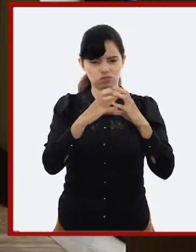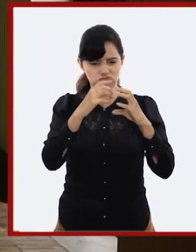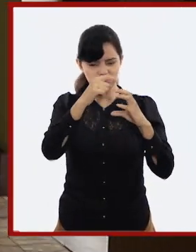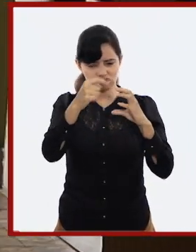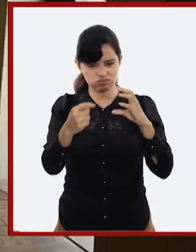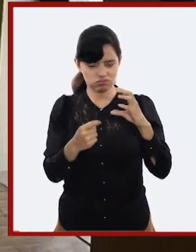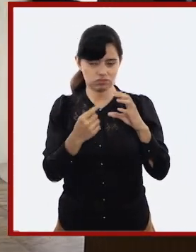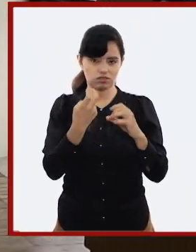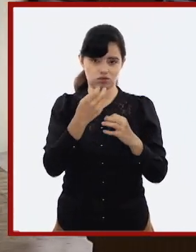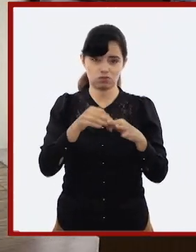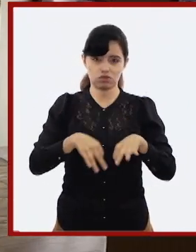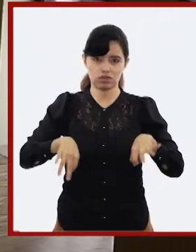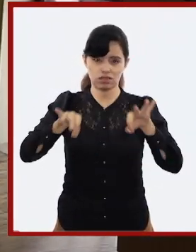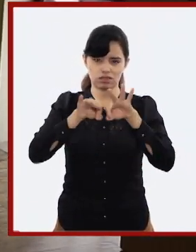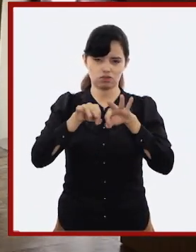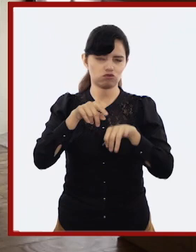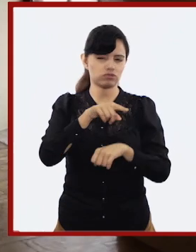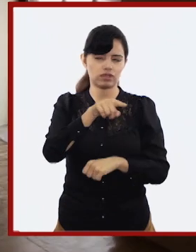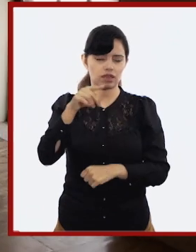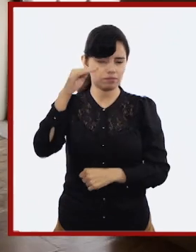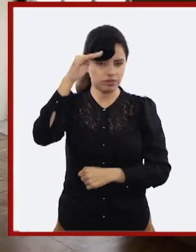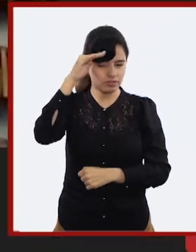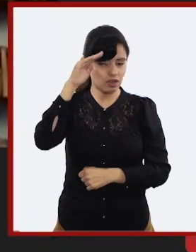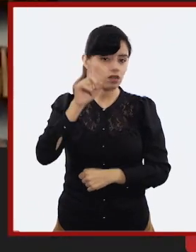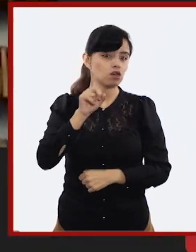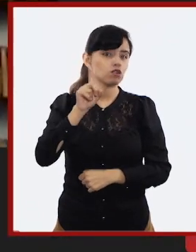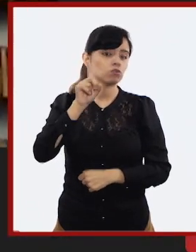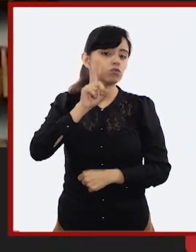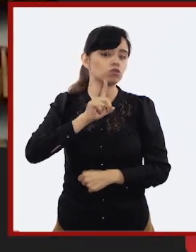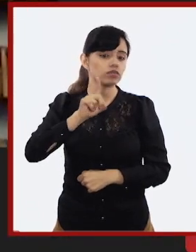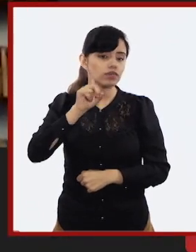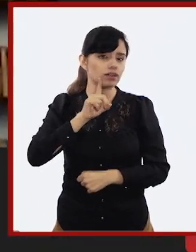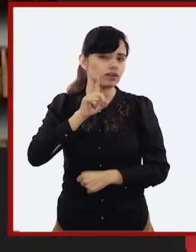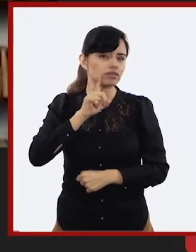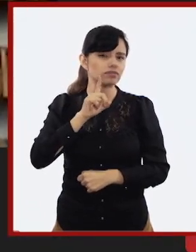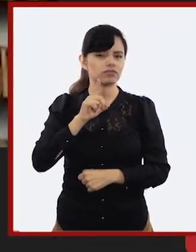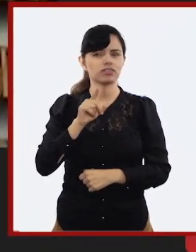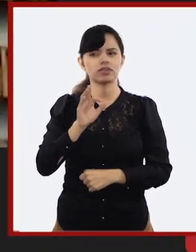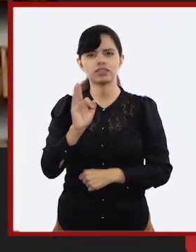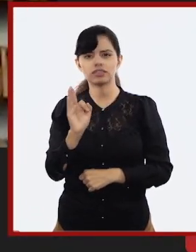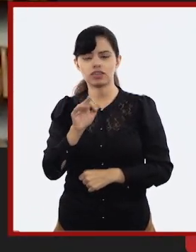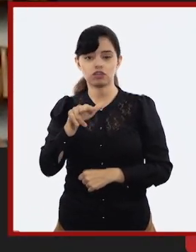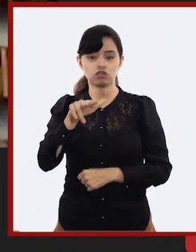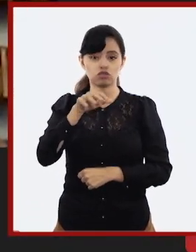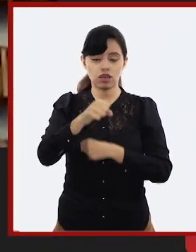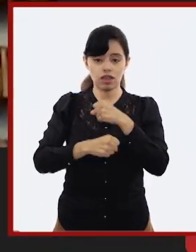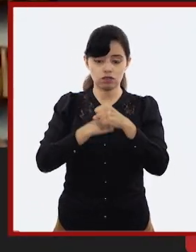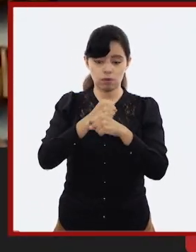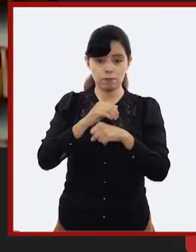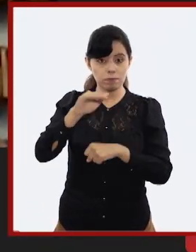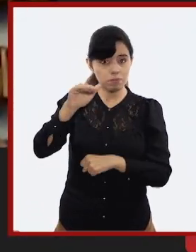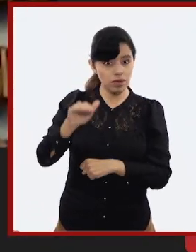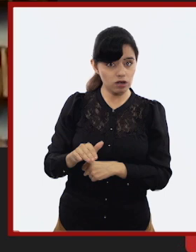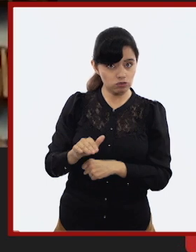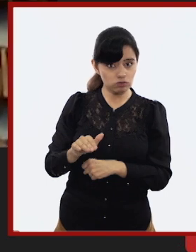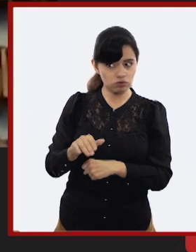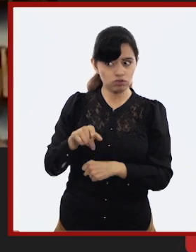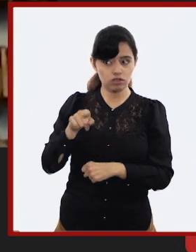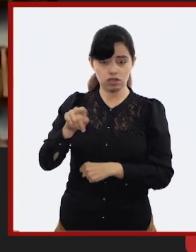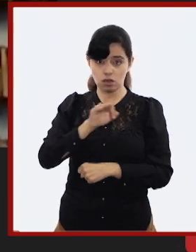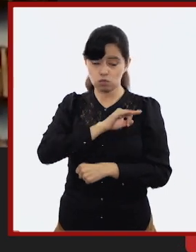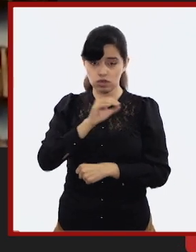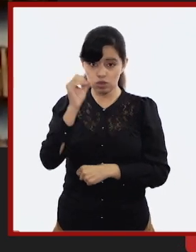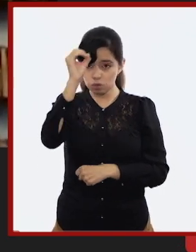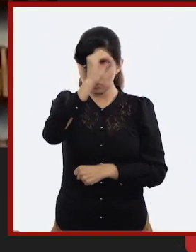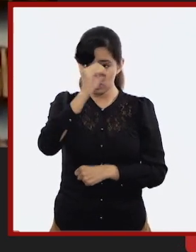ustedes se imaginarán que si las mujeres eran consideradas menores de edad, no tenían voz